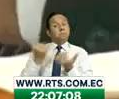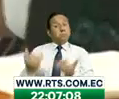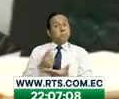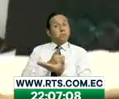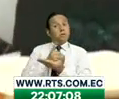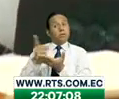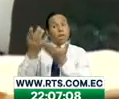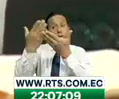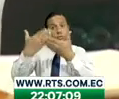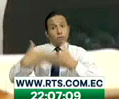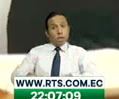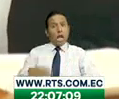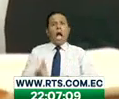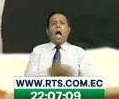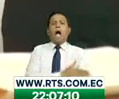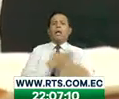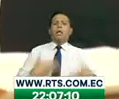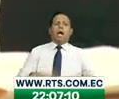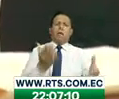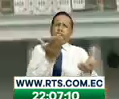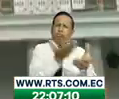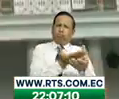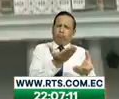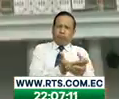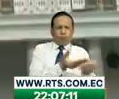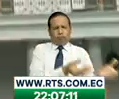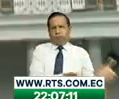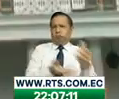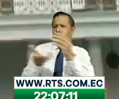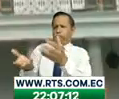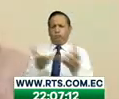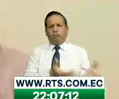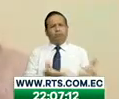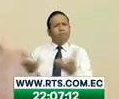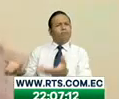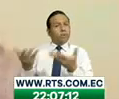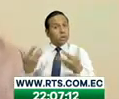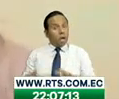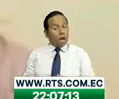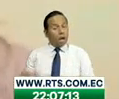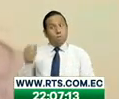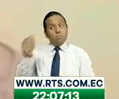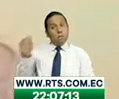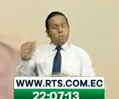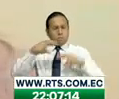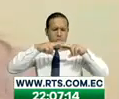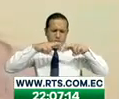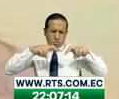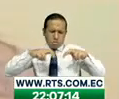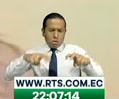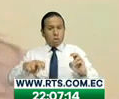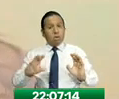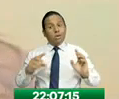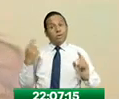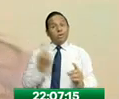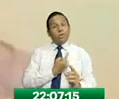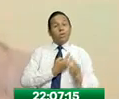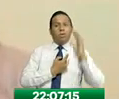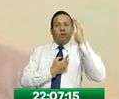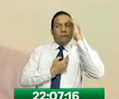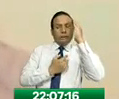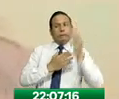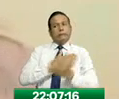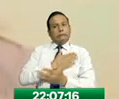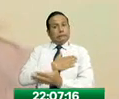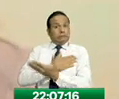la entrega de prueba documental de los demandantes y del Ejecutivo. Estamos esperando, confiados, de que pueda ser a